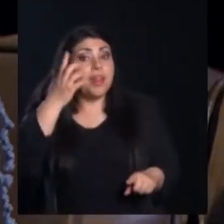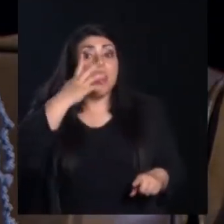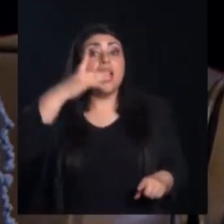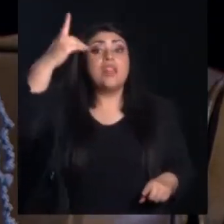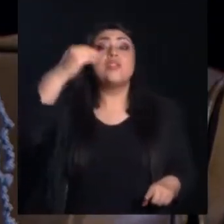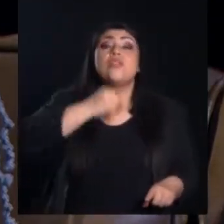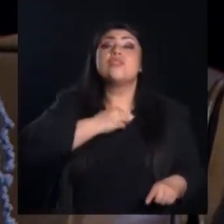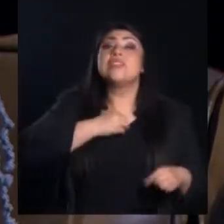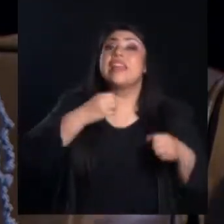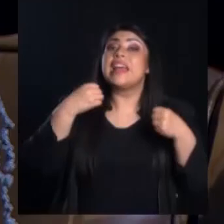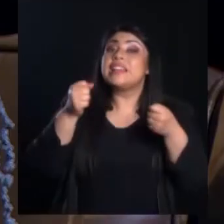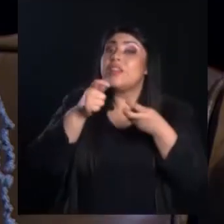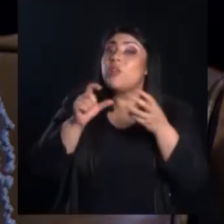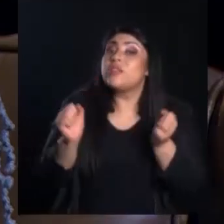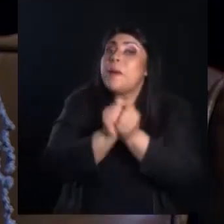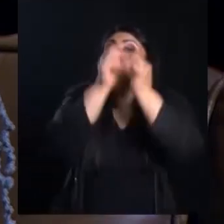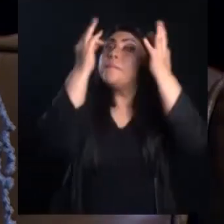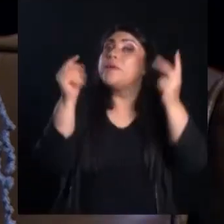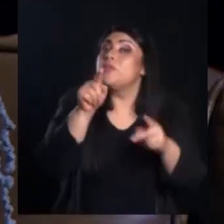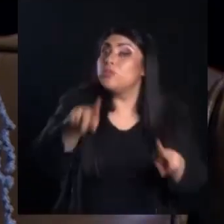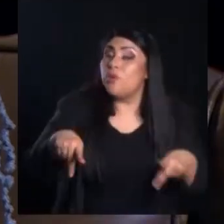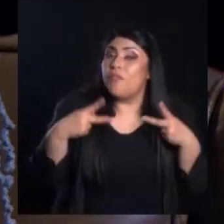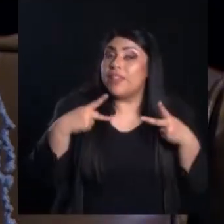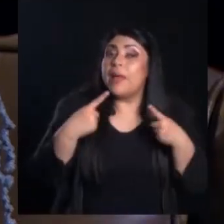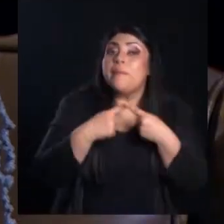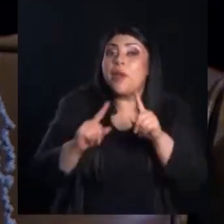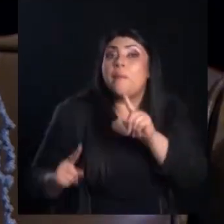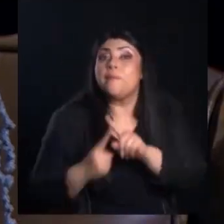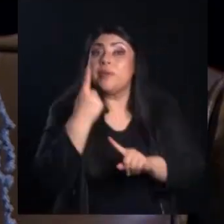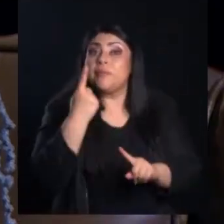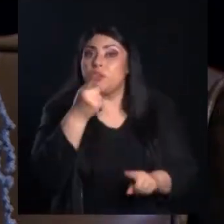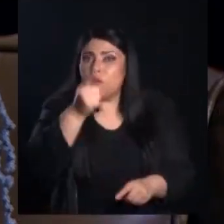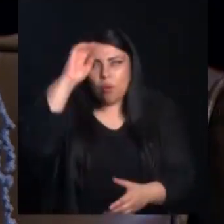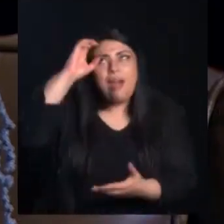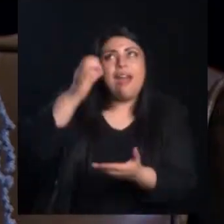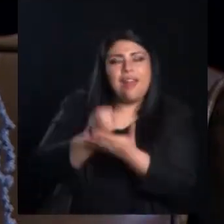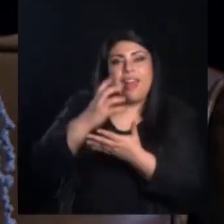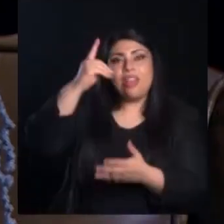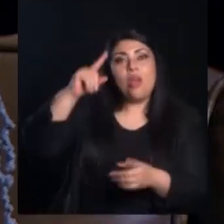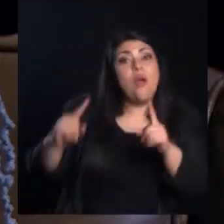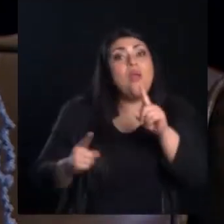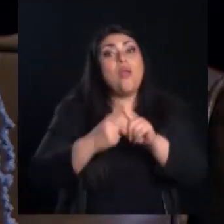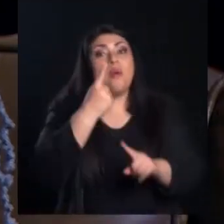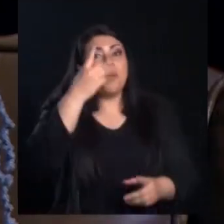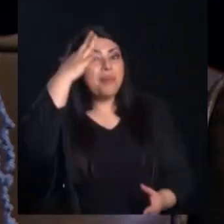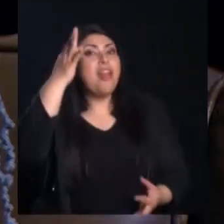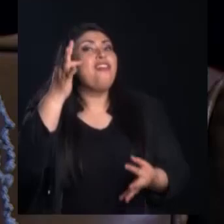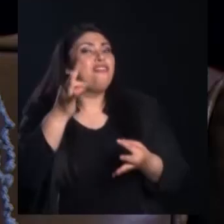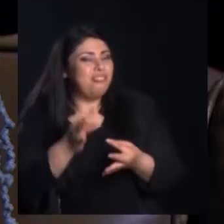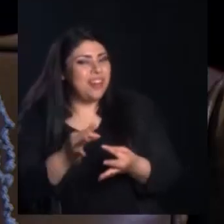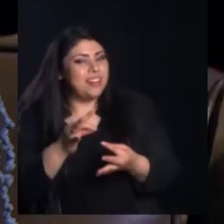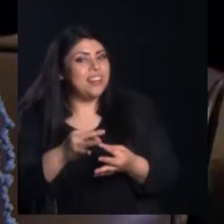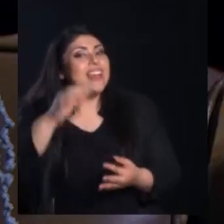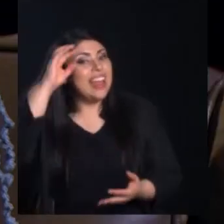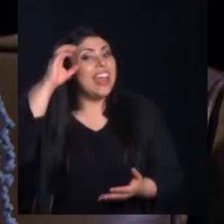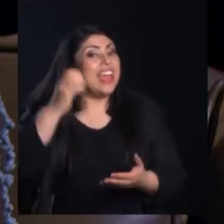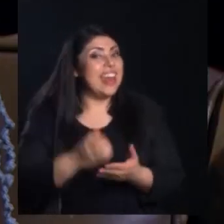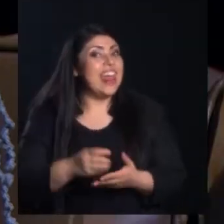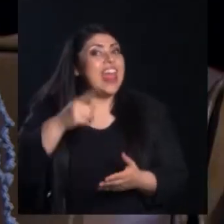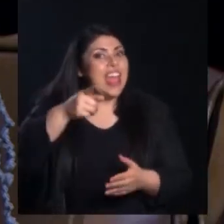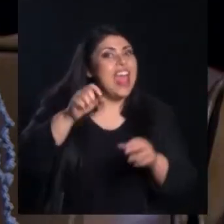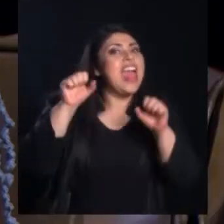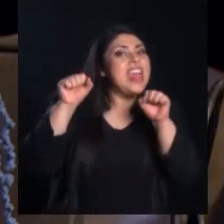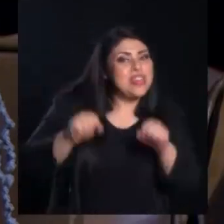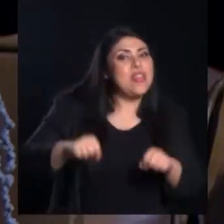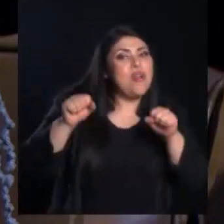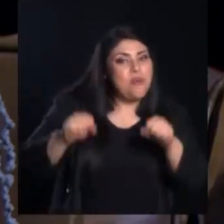en tu vida pero lo primero es que tú creas en él él te está pidiendo fe en creer que tú puedes hacer